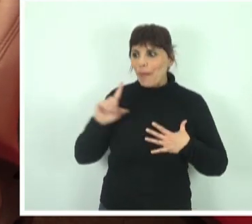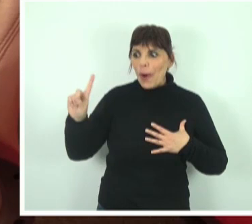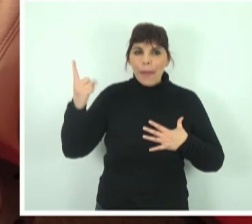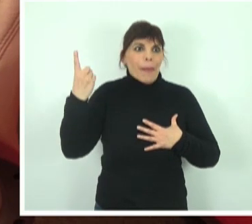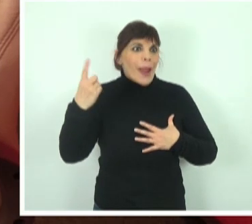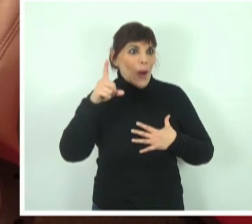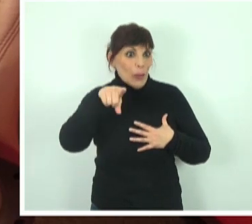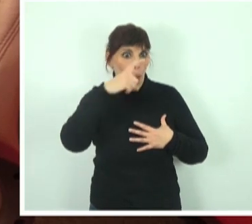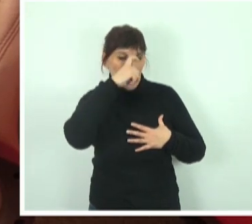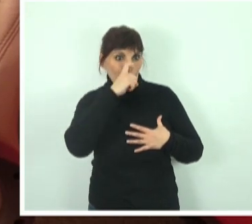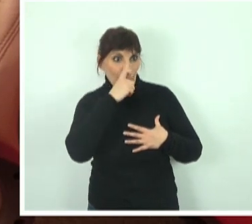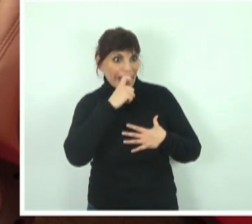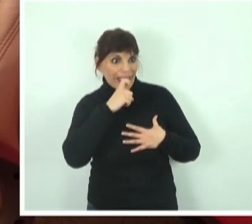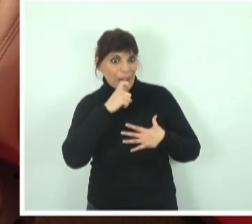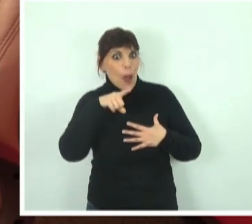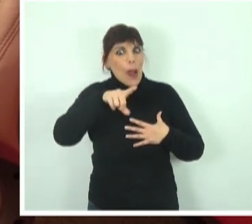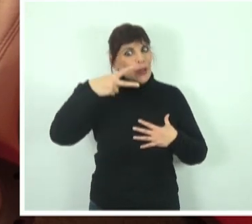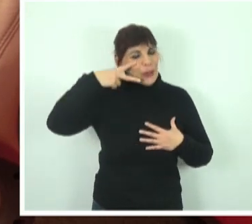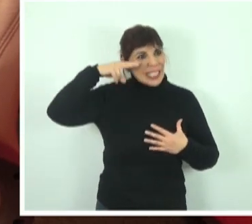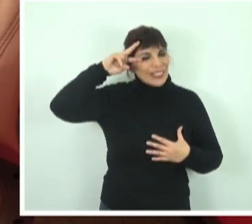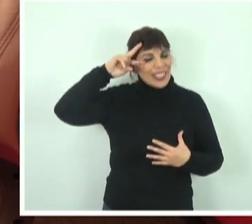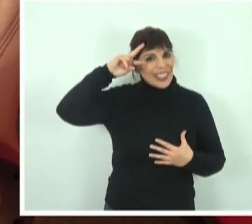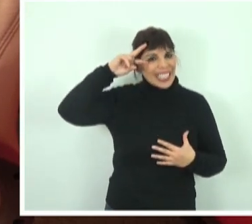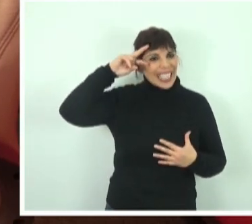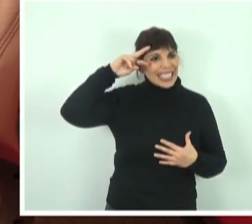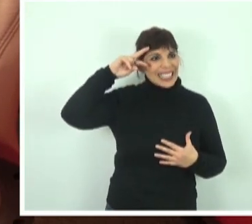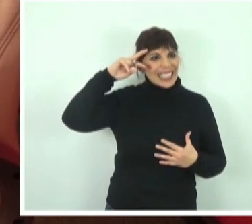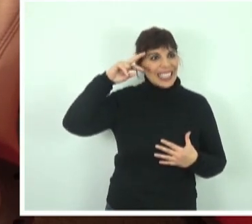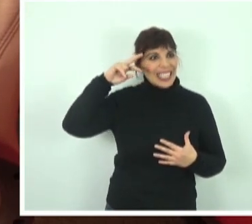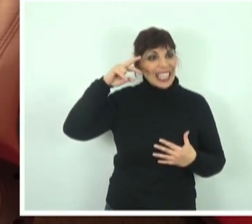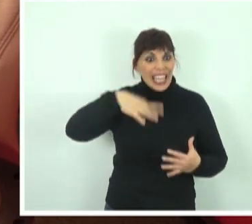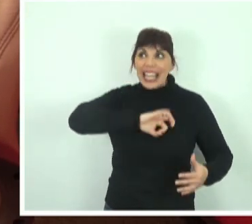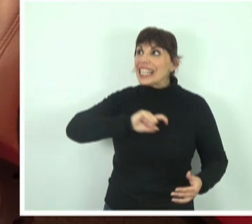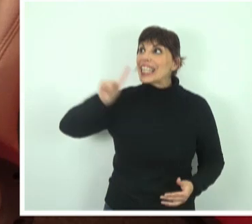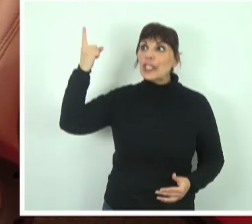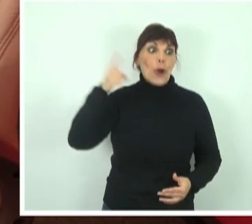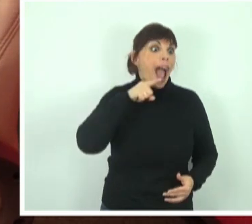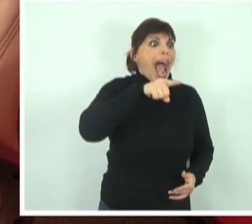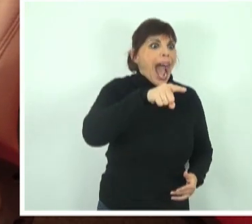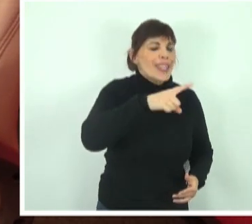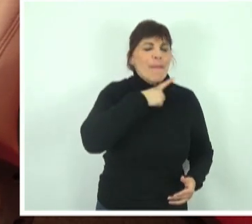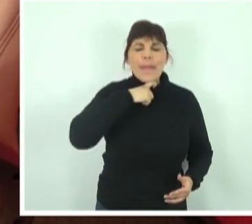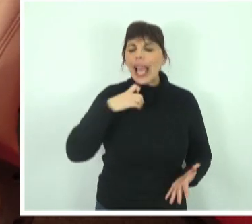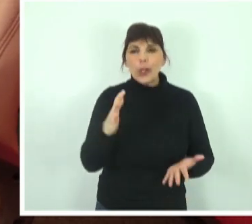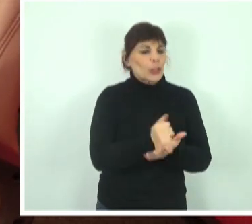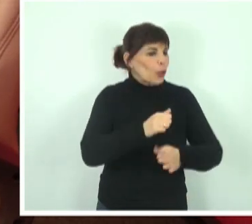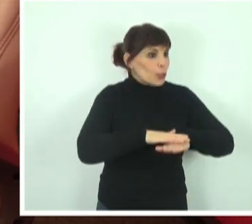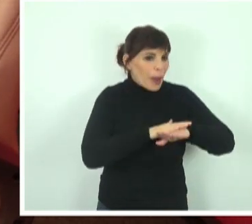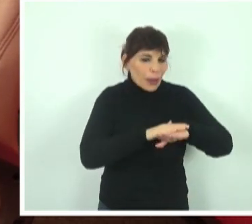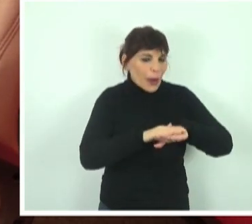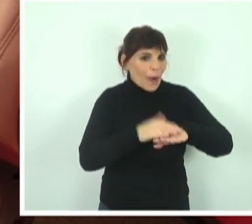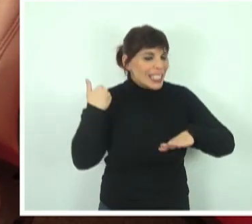cuando experimentaste que el Señor te perdonó todos los pecados? ¿Te acuerdas cuando la sangre